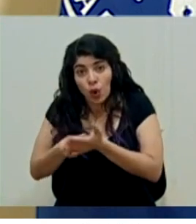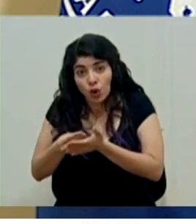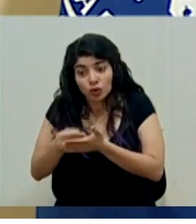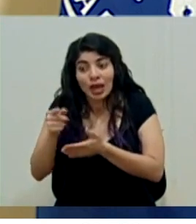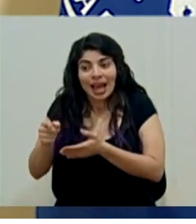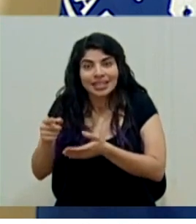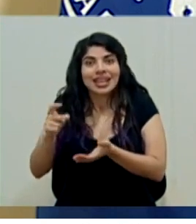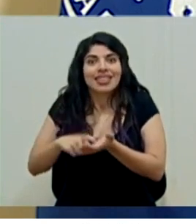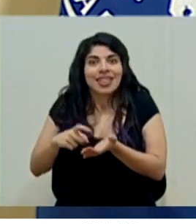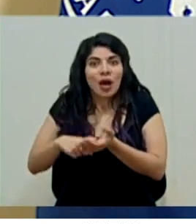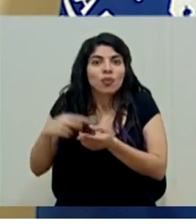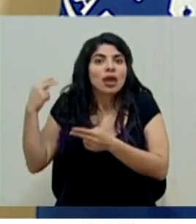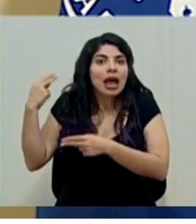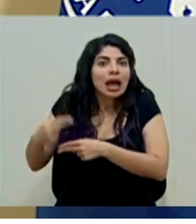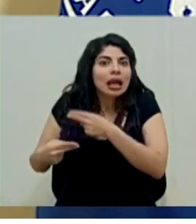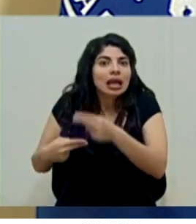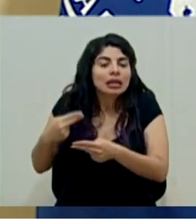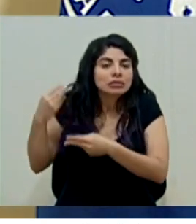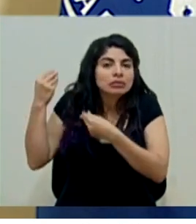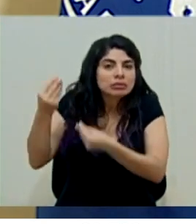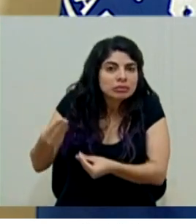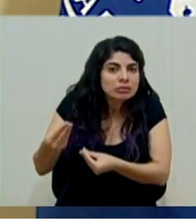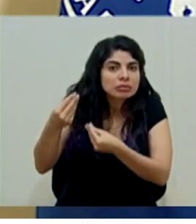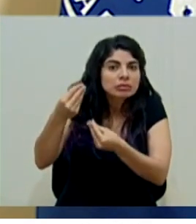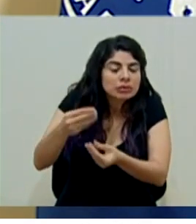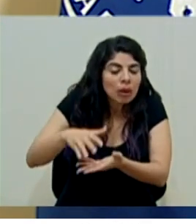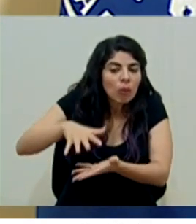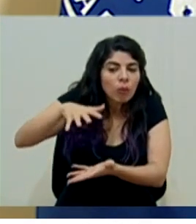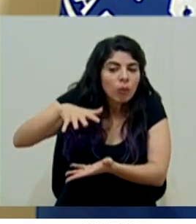heredada también, valga decirlo,